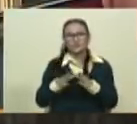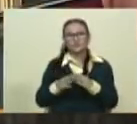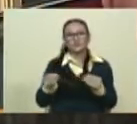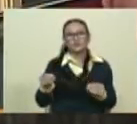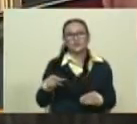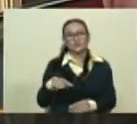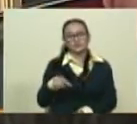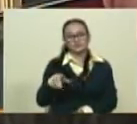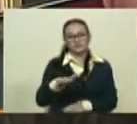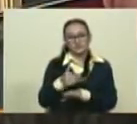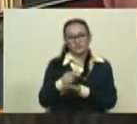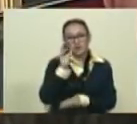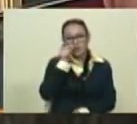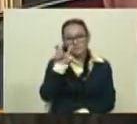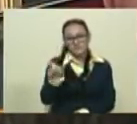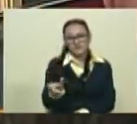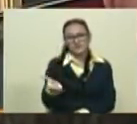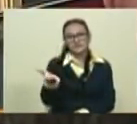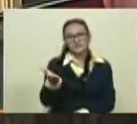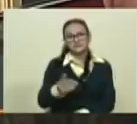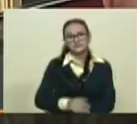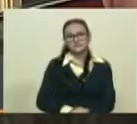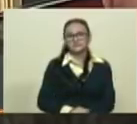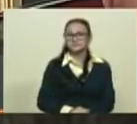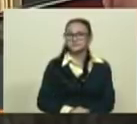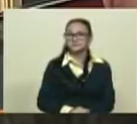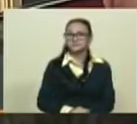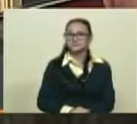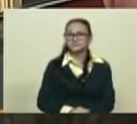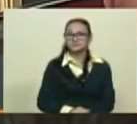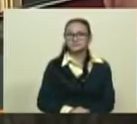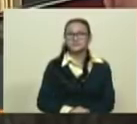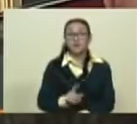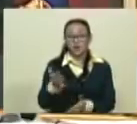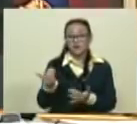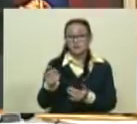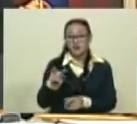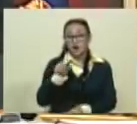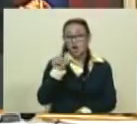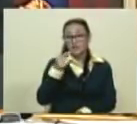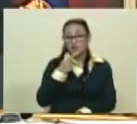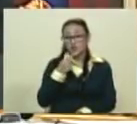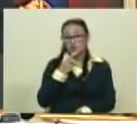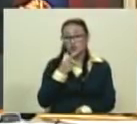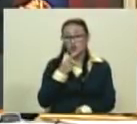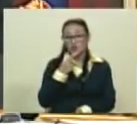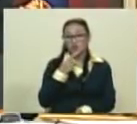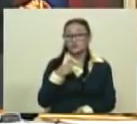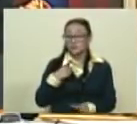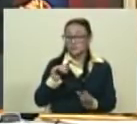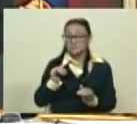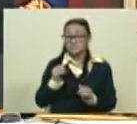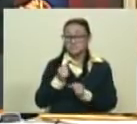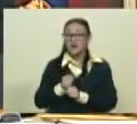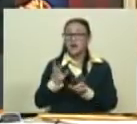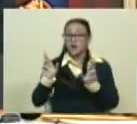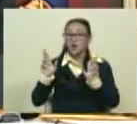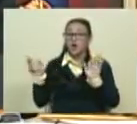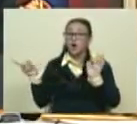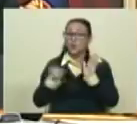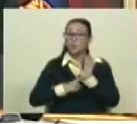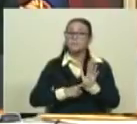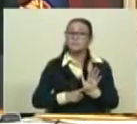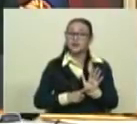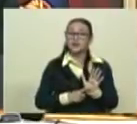cometió este señor. Van a ser solicitados por código rojo y espero que se cumpla. Así como